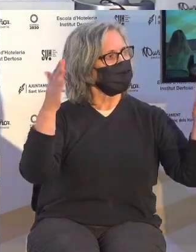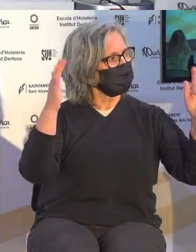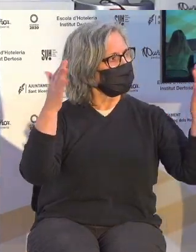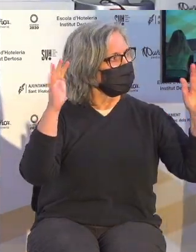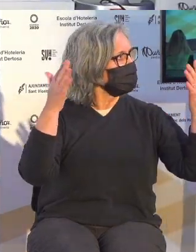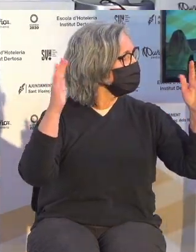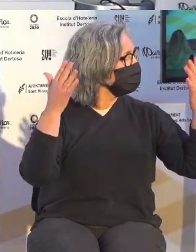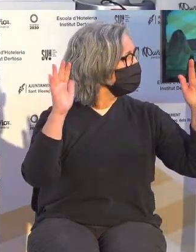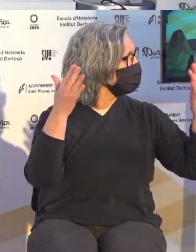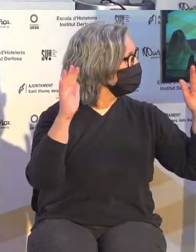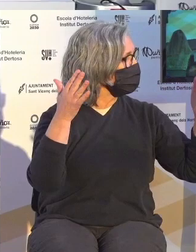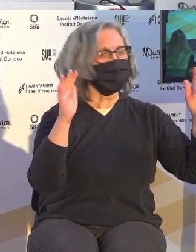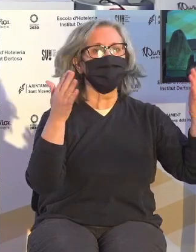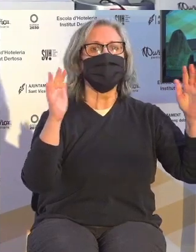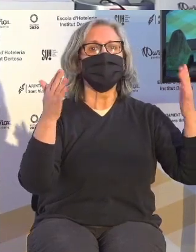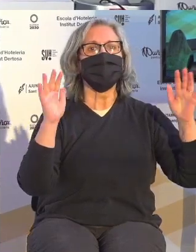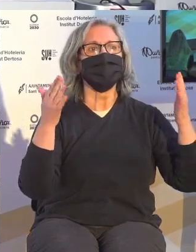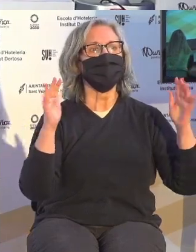tengo aquí